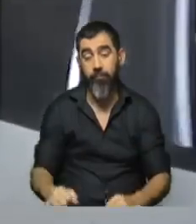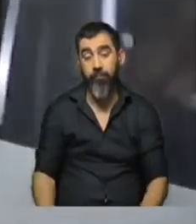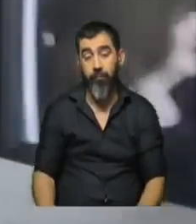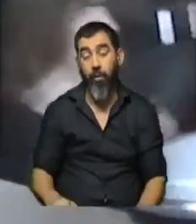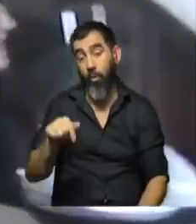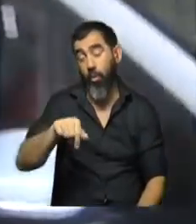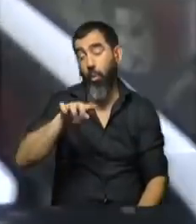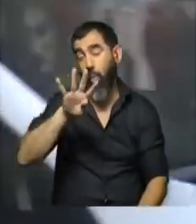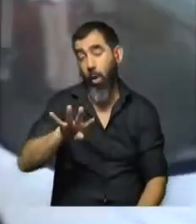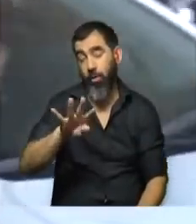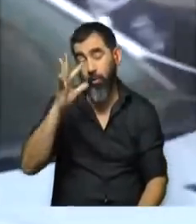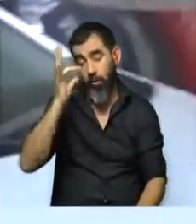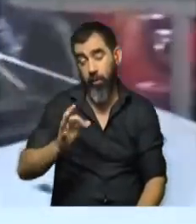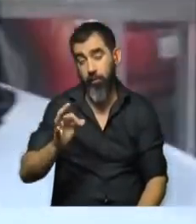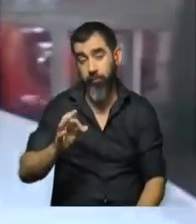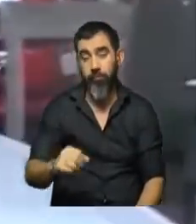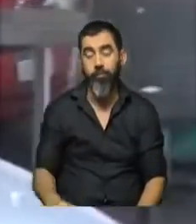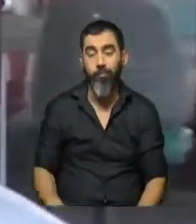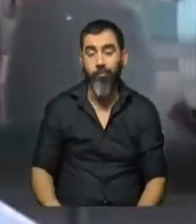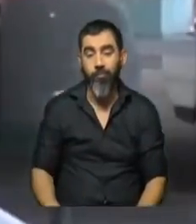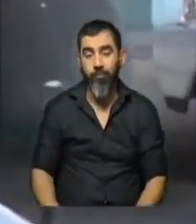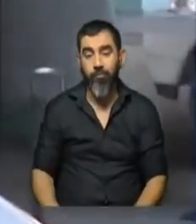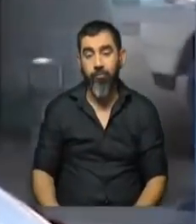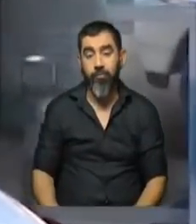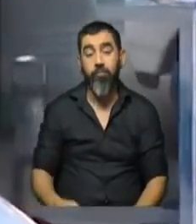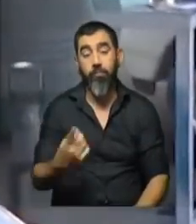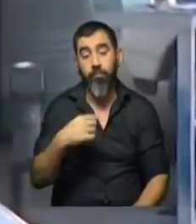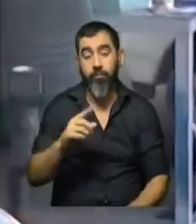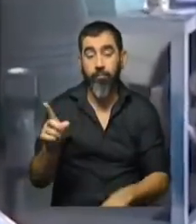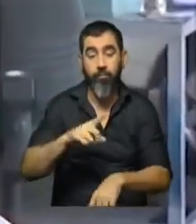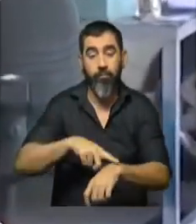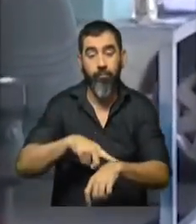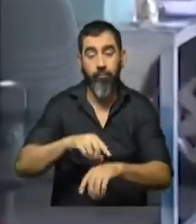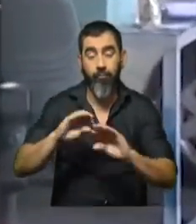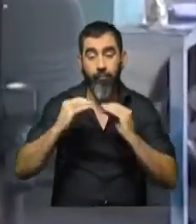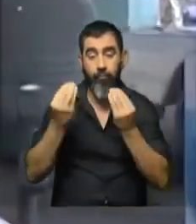hoy son 4 creo, pero tenemos que cubrir todo el horario, así que...